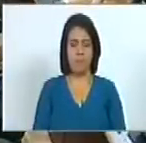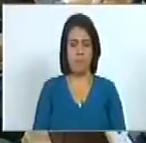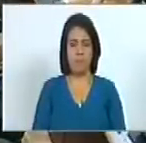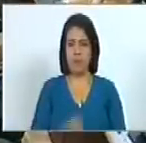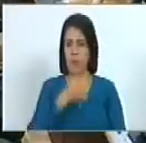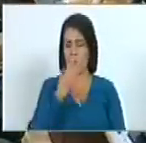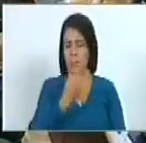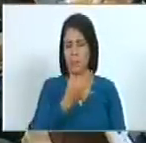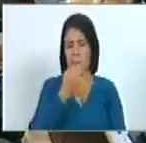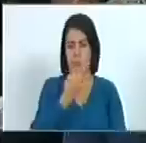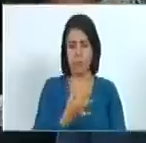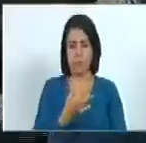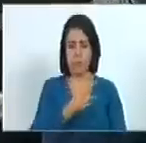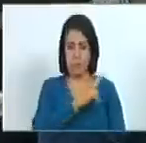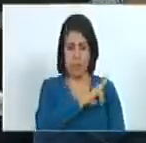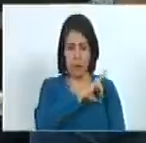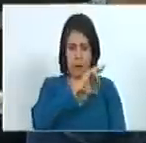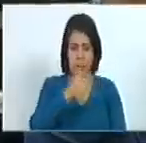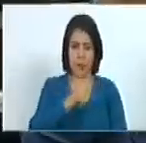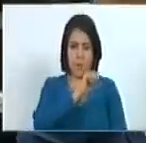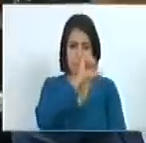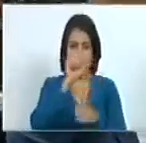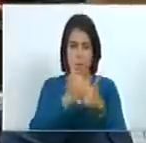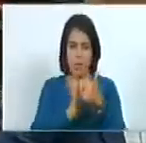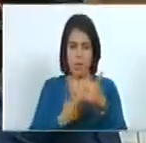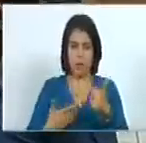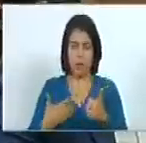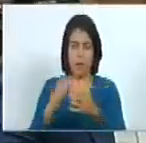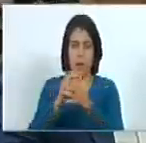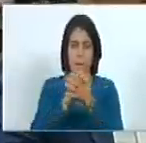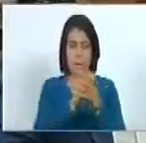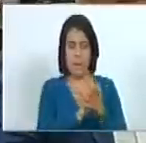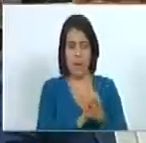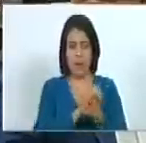Buenas tardes, Junta Directiva, Vicepresidente,